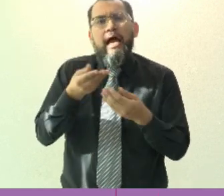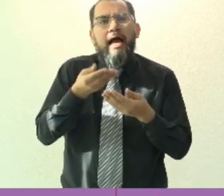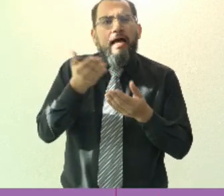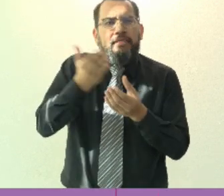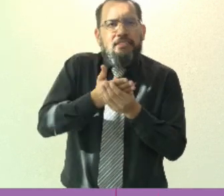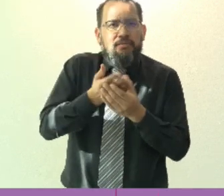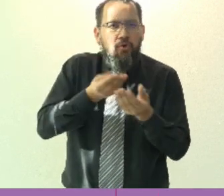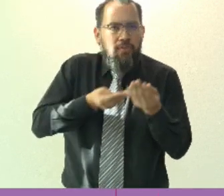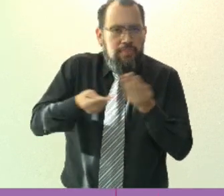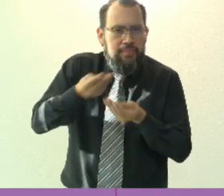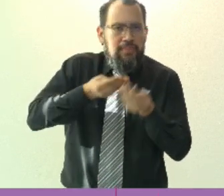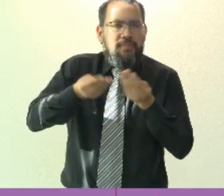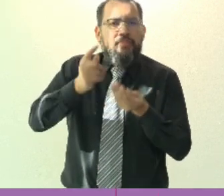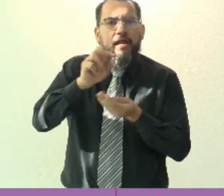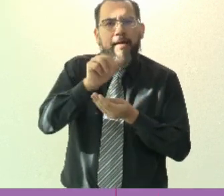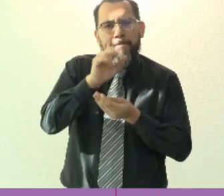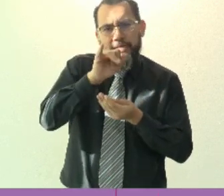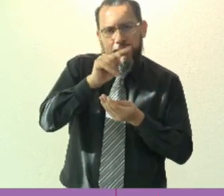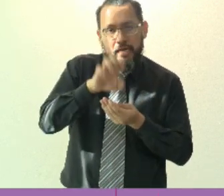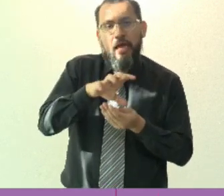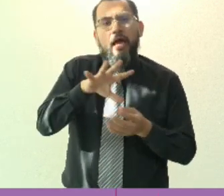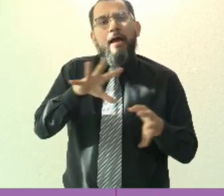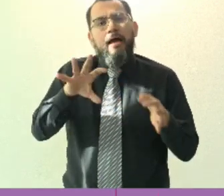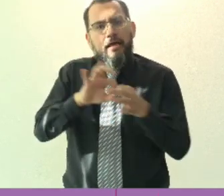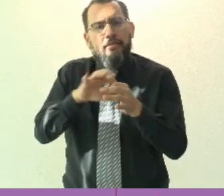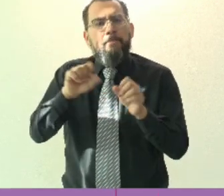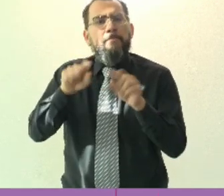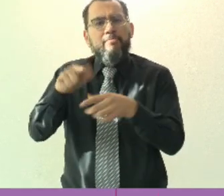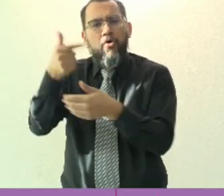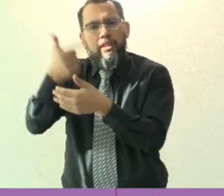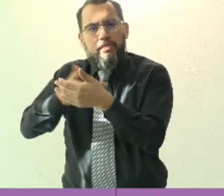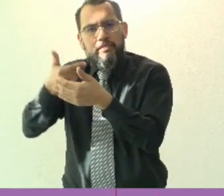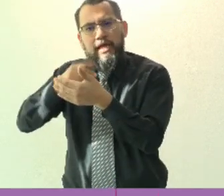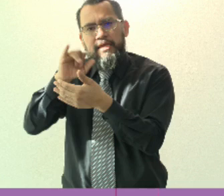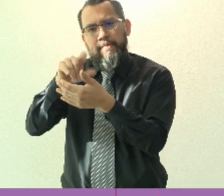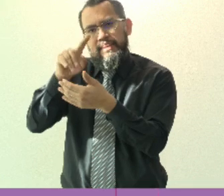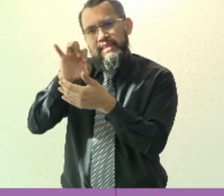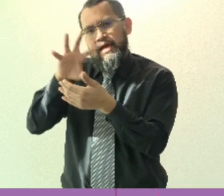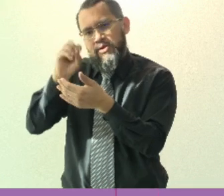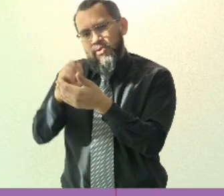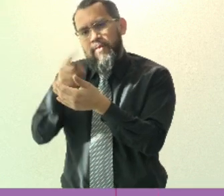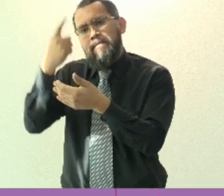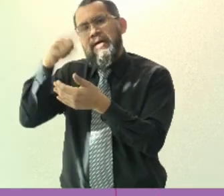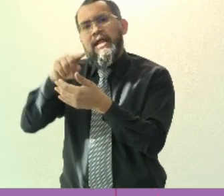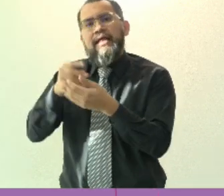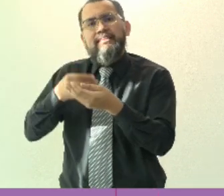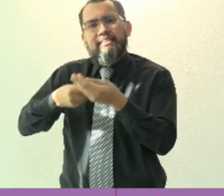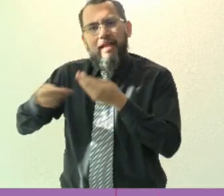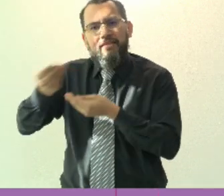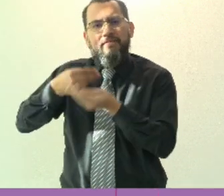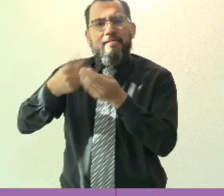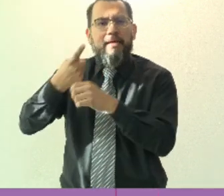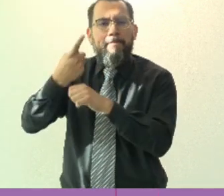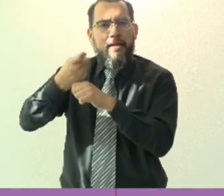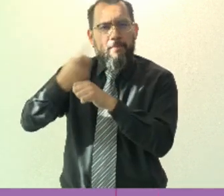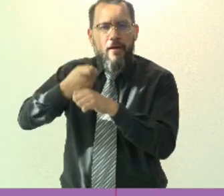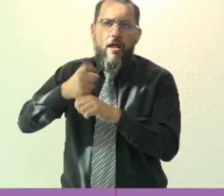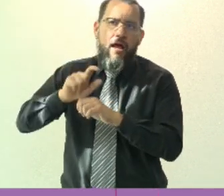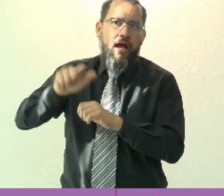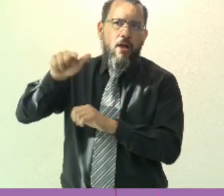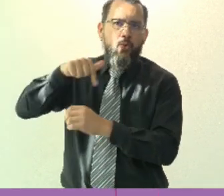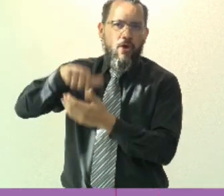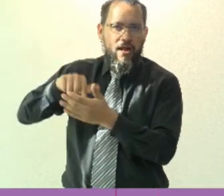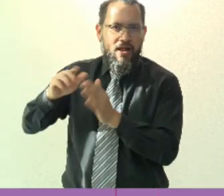trámite, pasando por los inventarios de transferencia primaria que tenemos en el archivo de